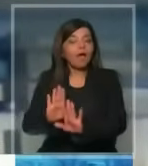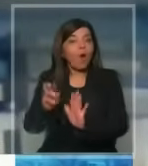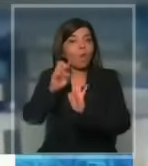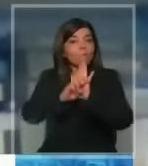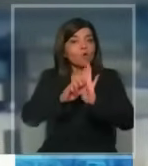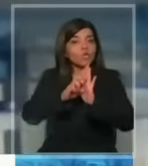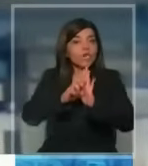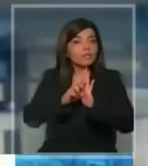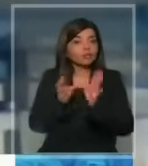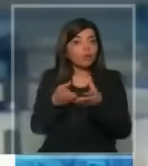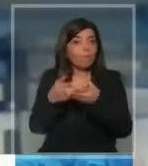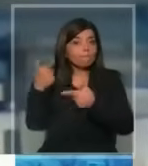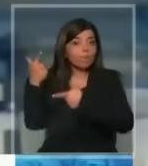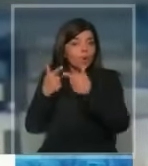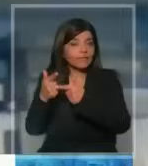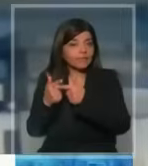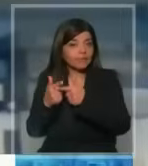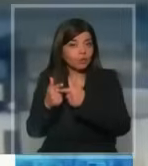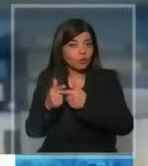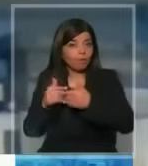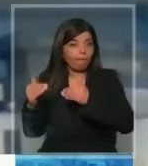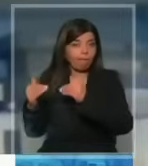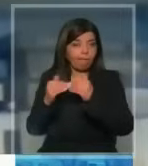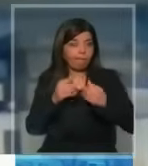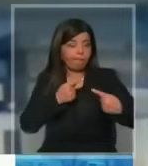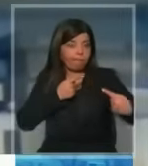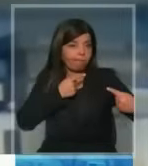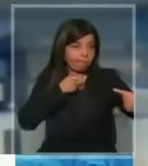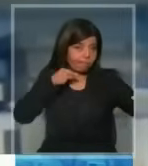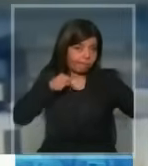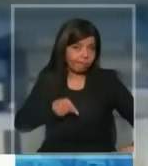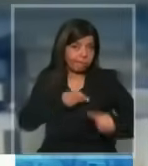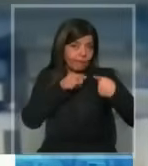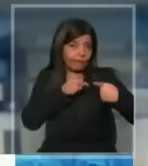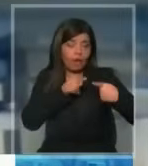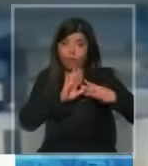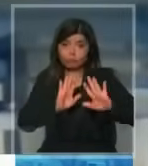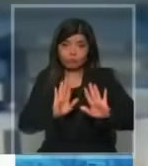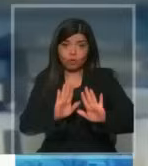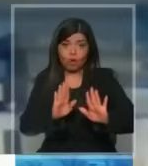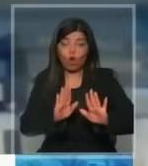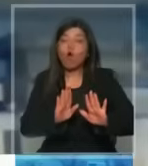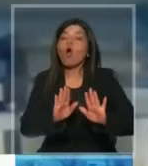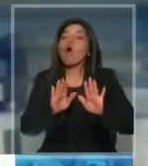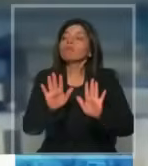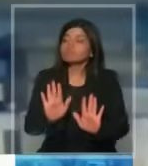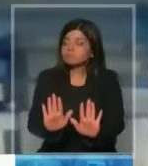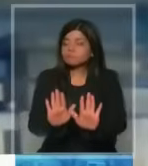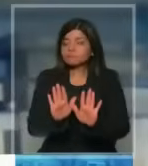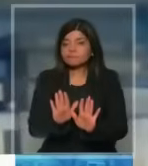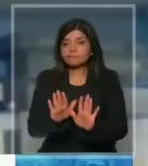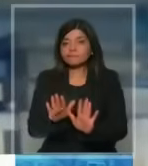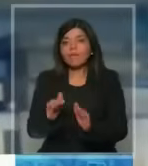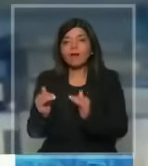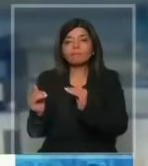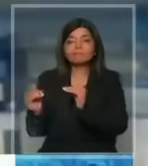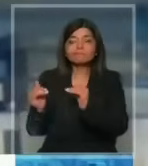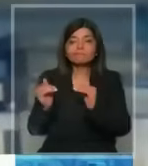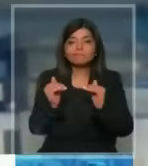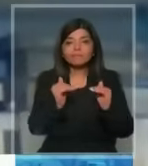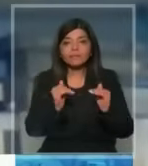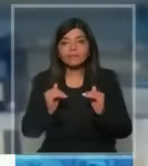político completamente antagónico a los conservadores, sino que situarse más bien en esa línea un tanto